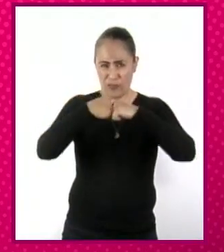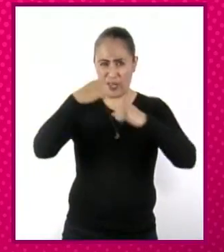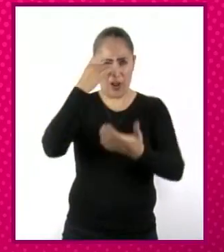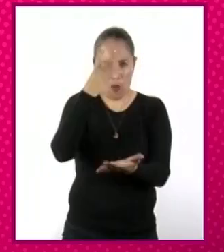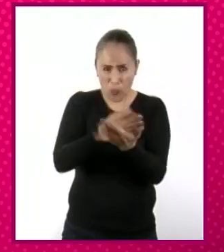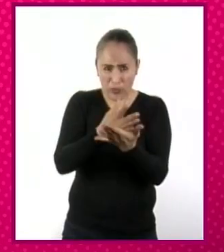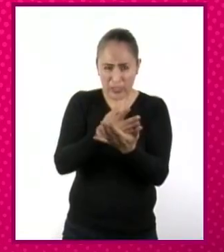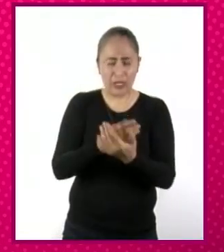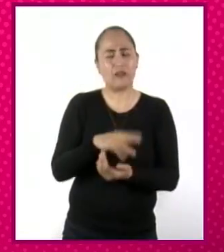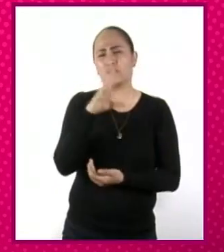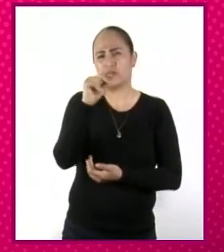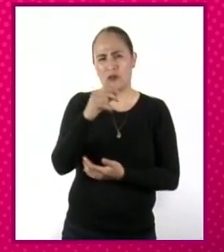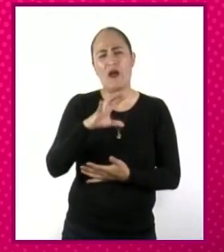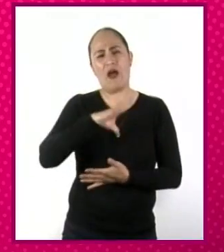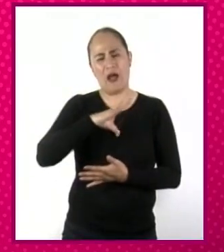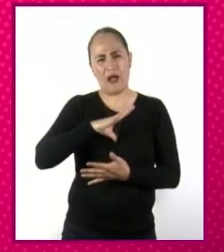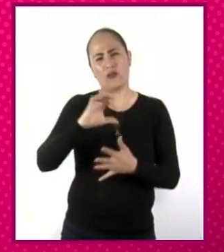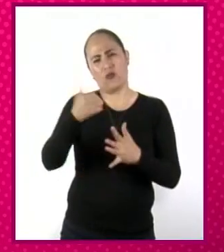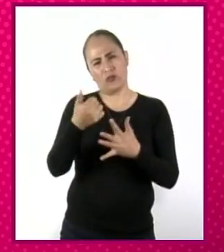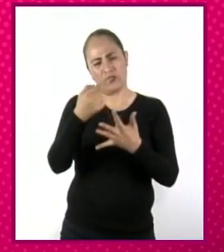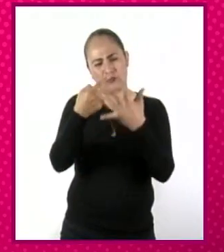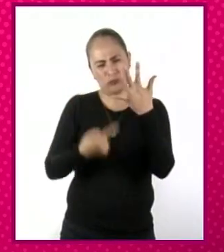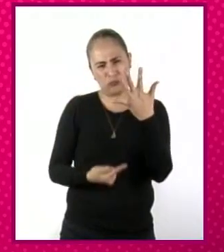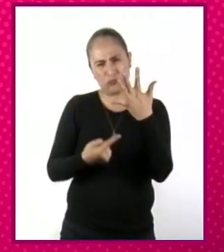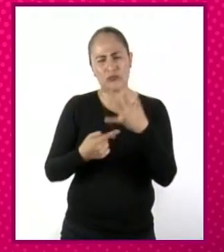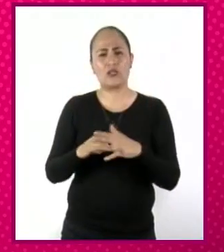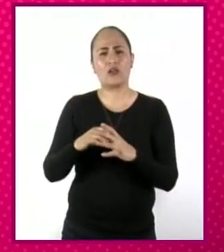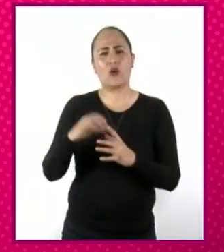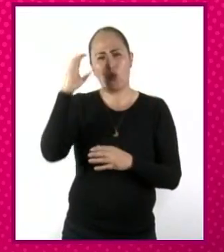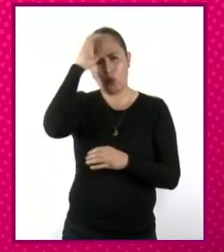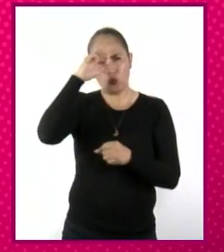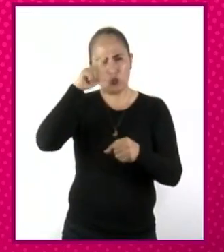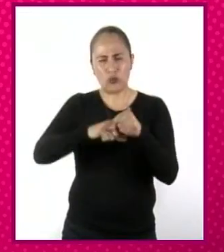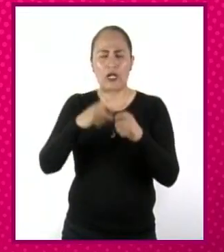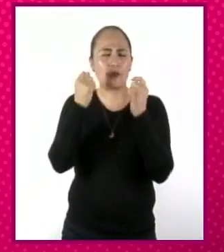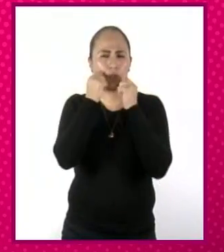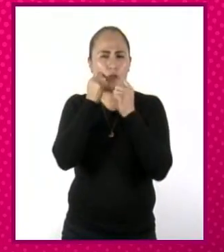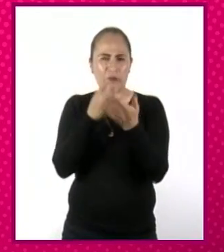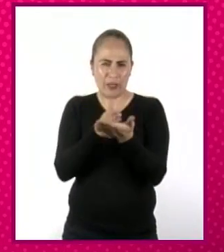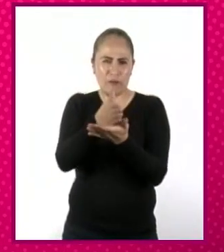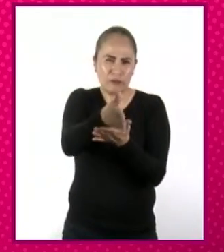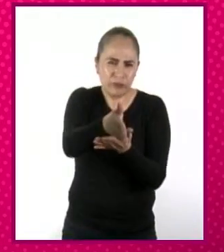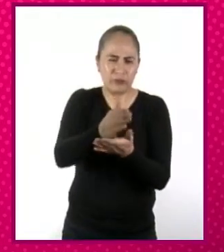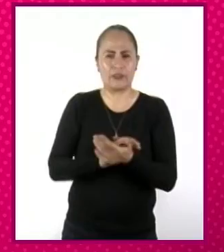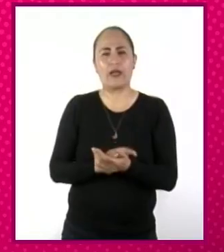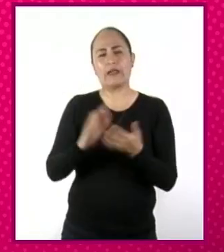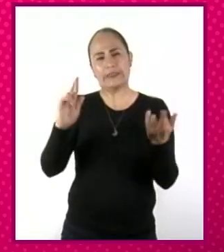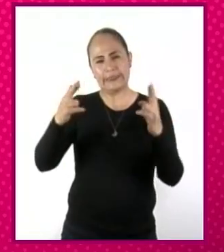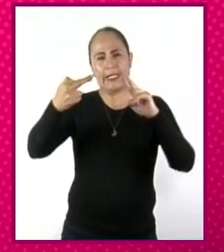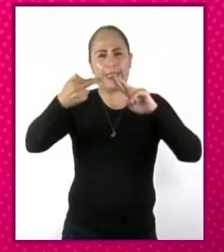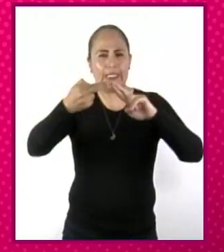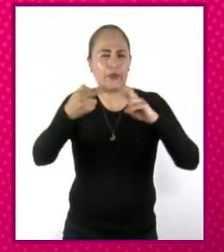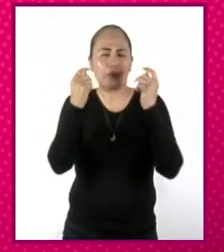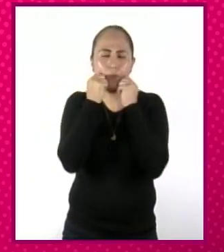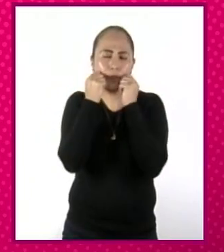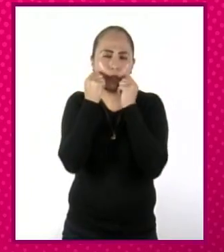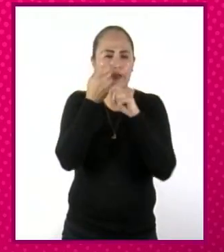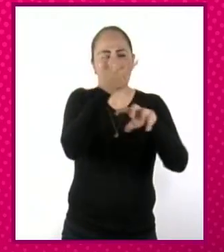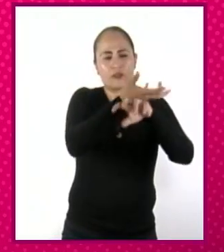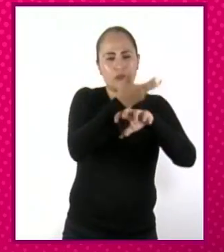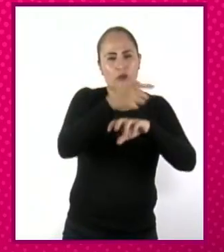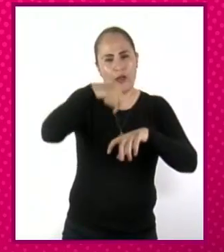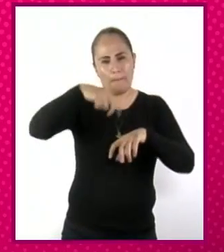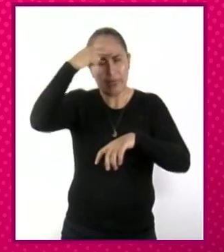que hay elementos culturales que son transfronterizos, por ejemplo la religión, lo hemos visto